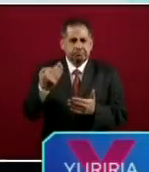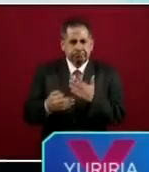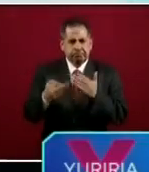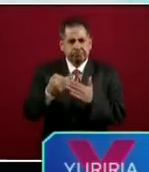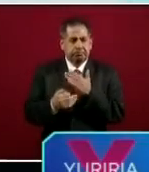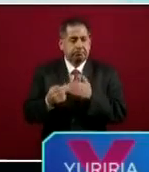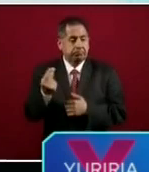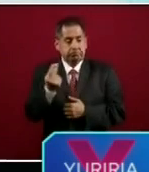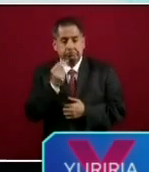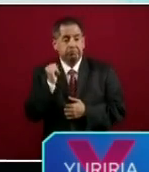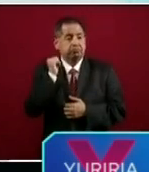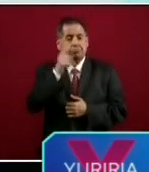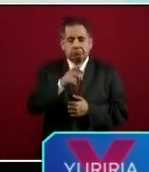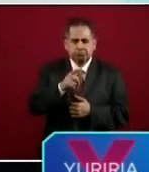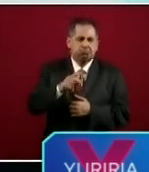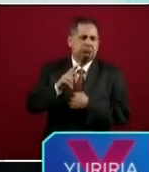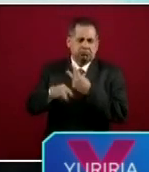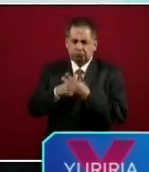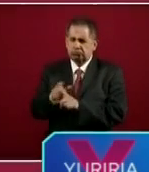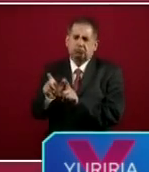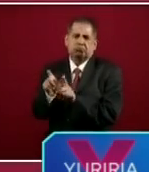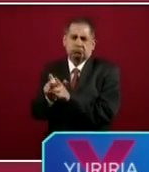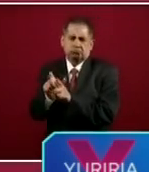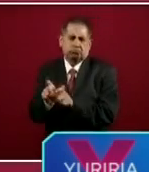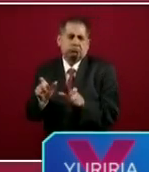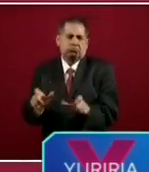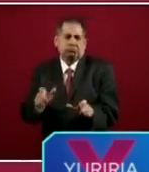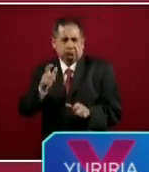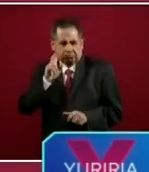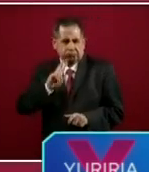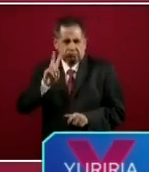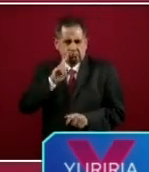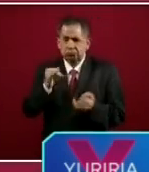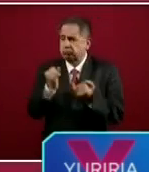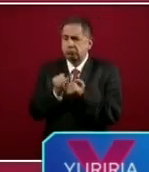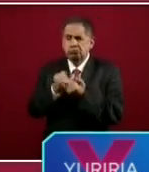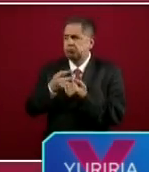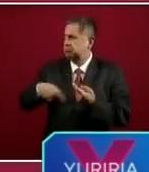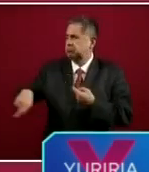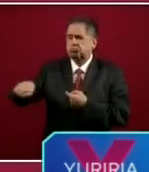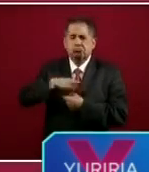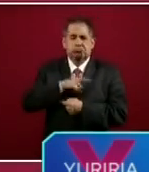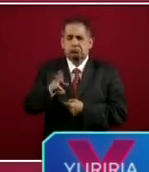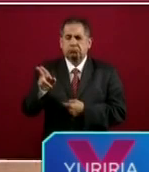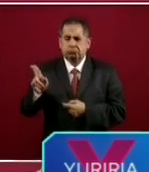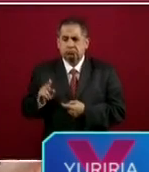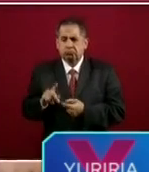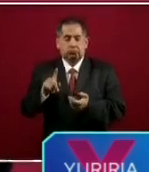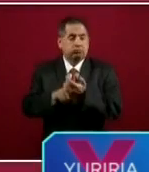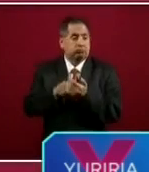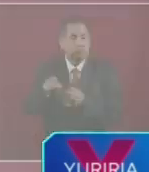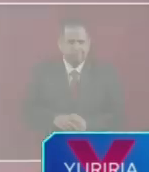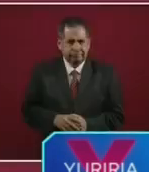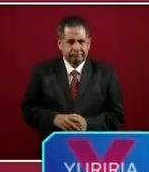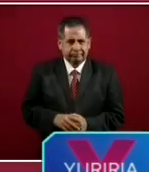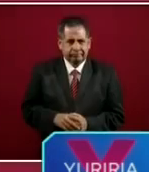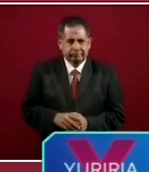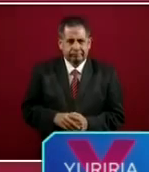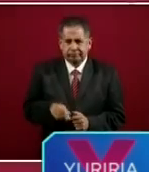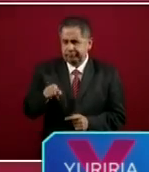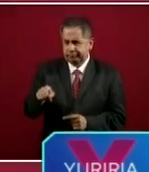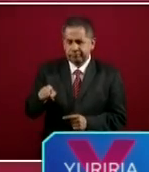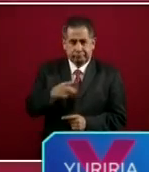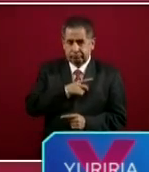le protege, como a todos, pero no está solo.